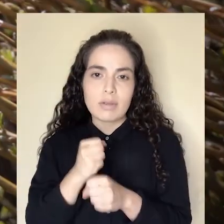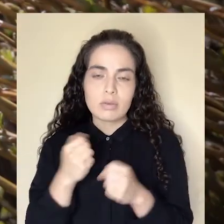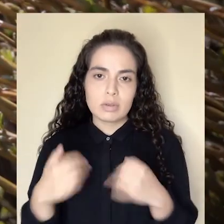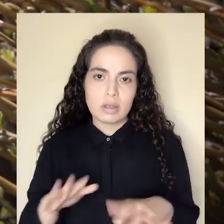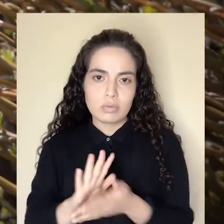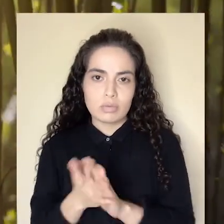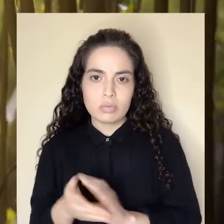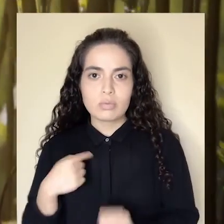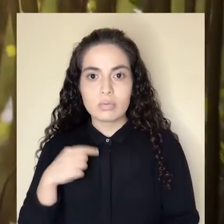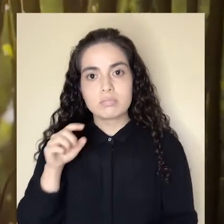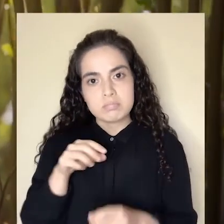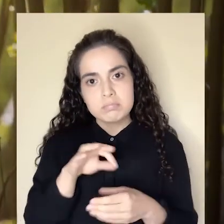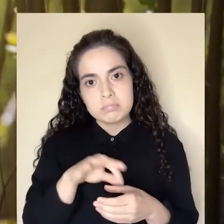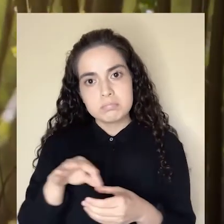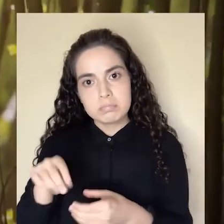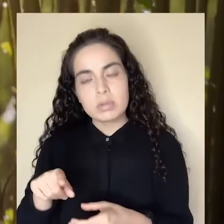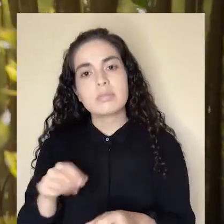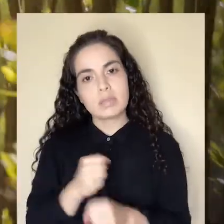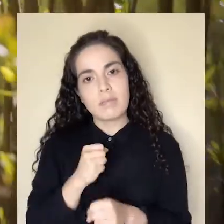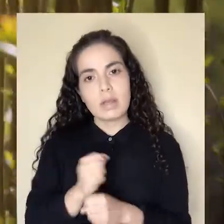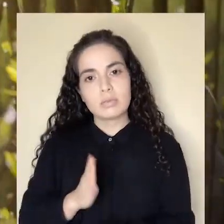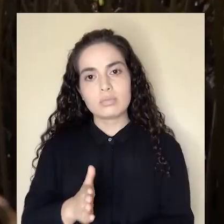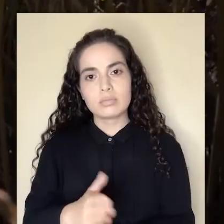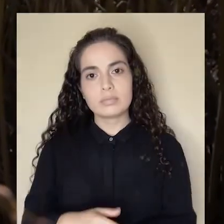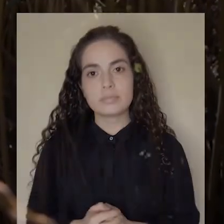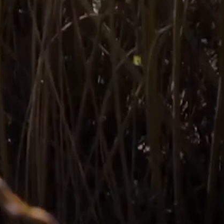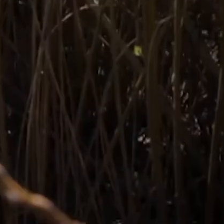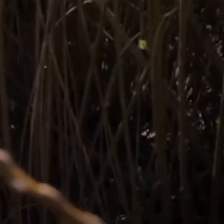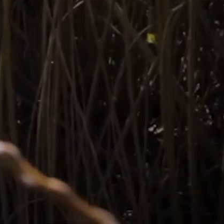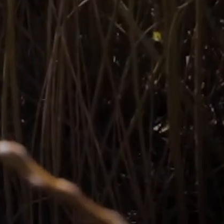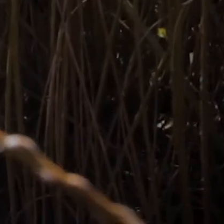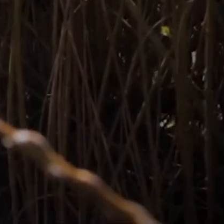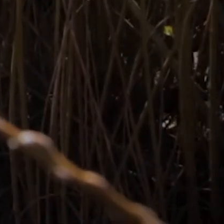hasta el día de hoy estoy trabajando.